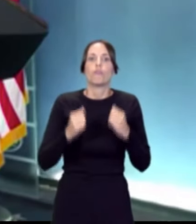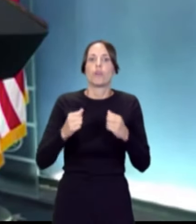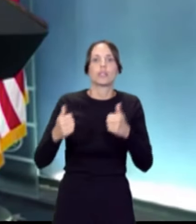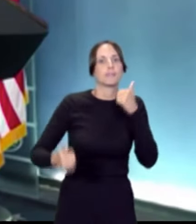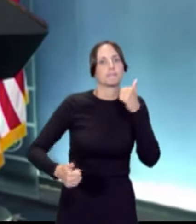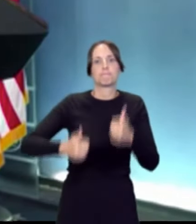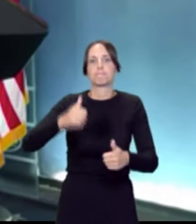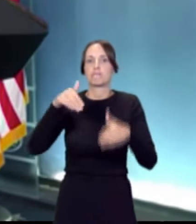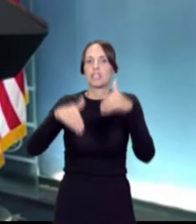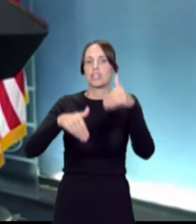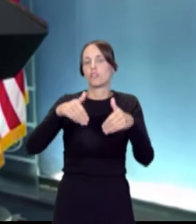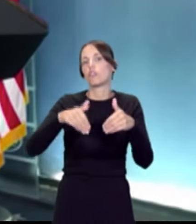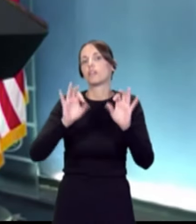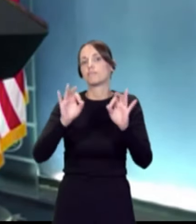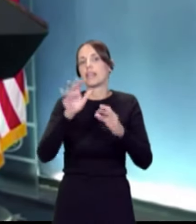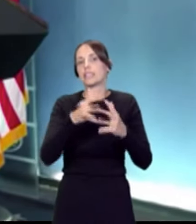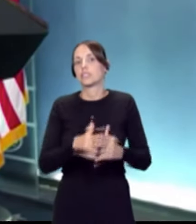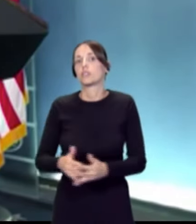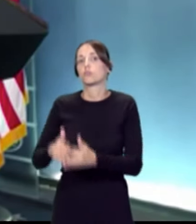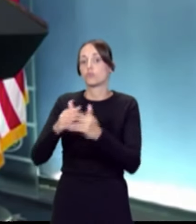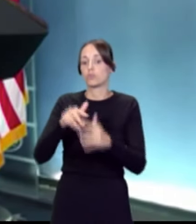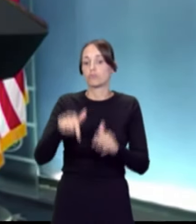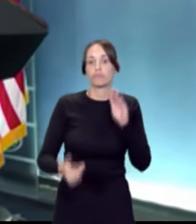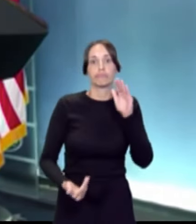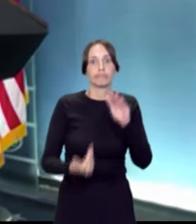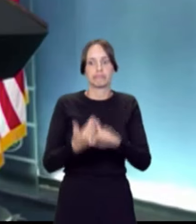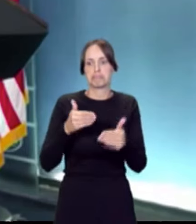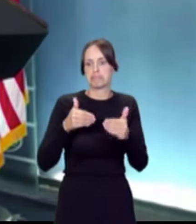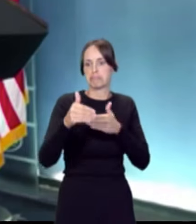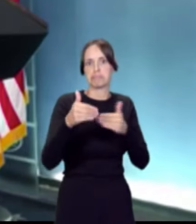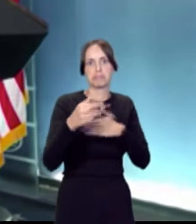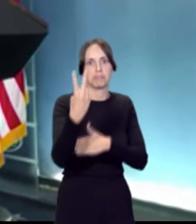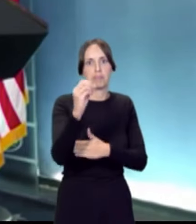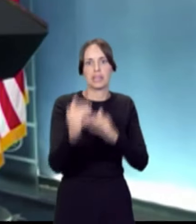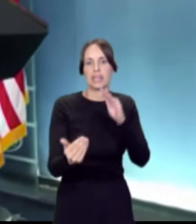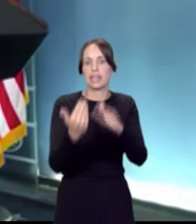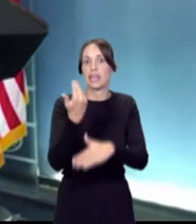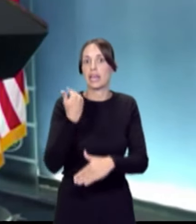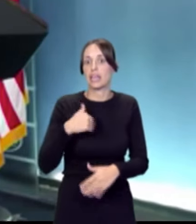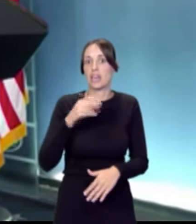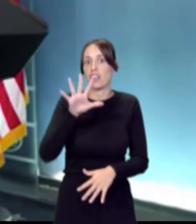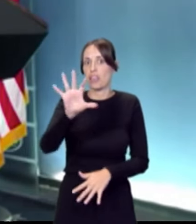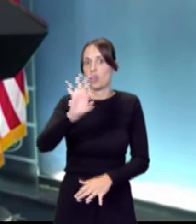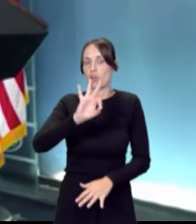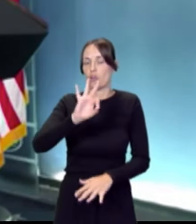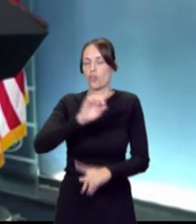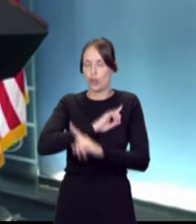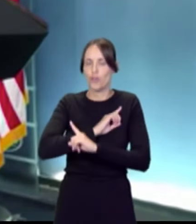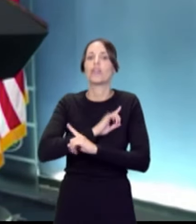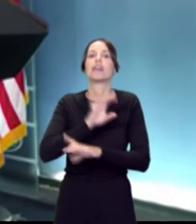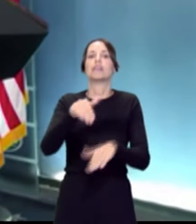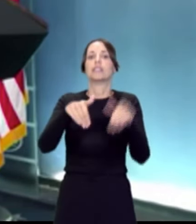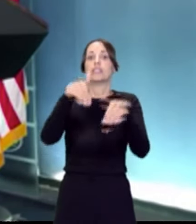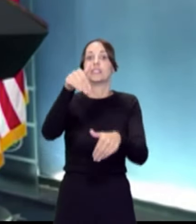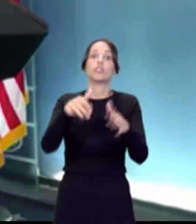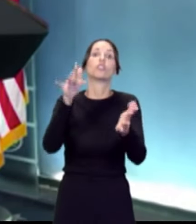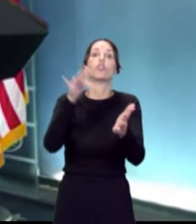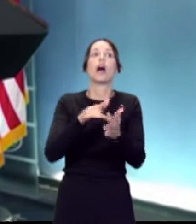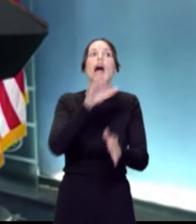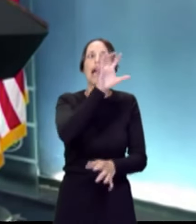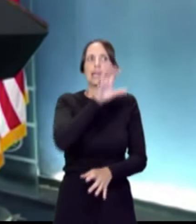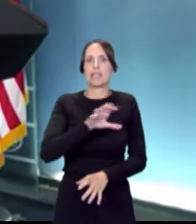Unidos, donde durante esta jornada, a tan solo 20 días de las elecciones del 5 de noviembre, ya hay varios estados que están